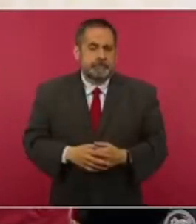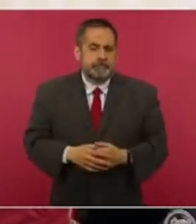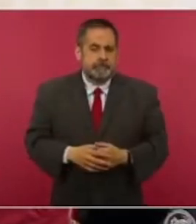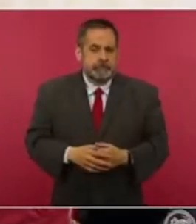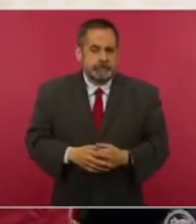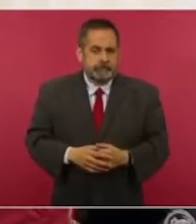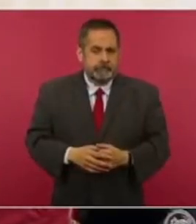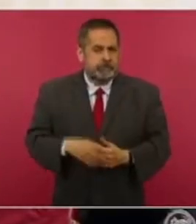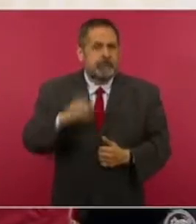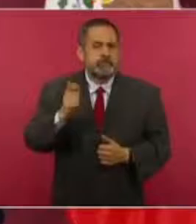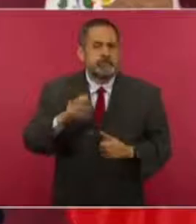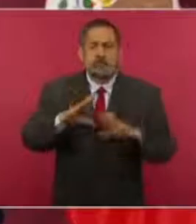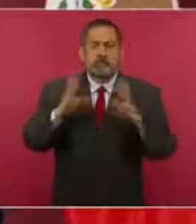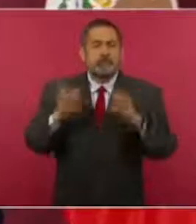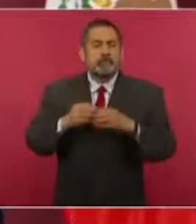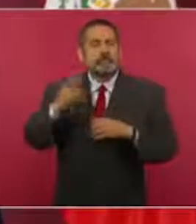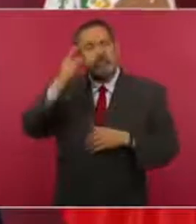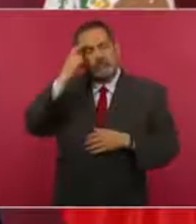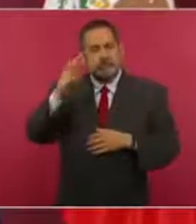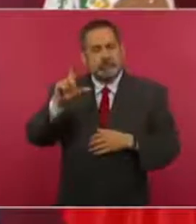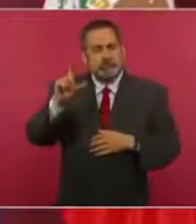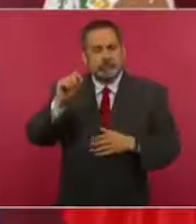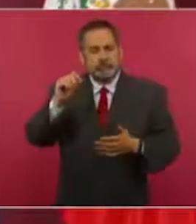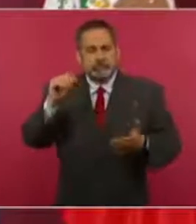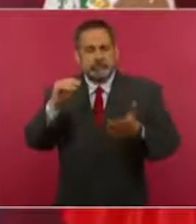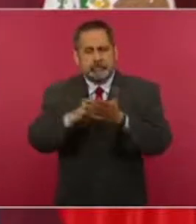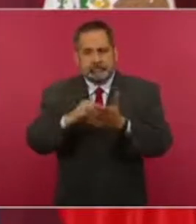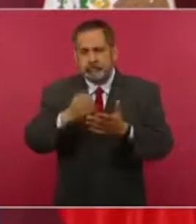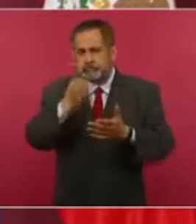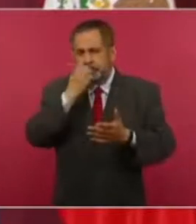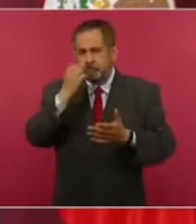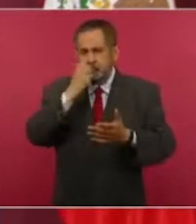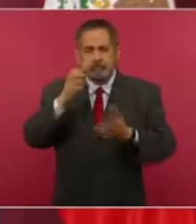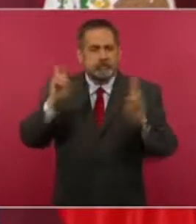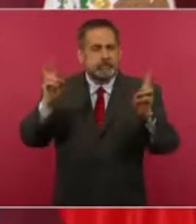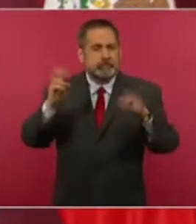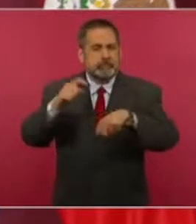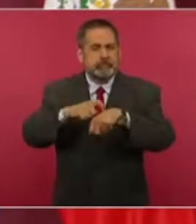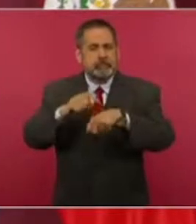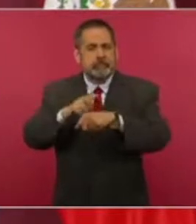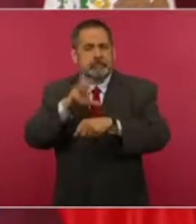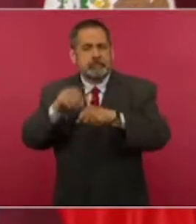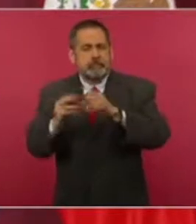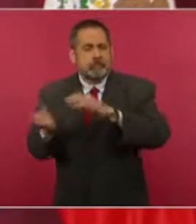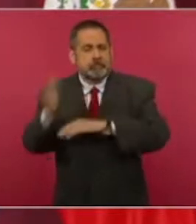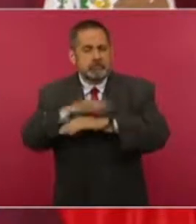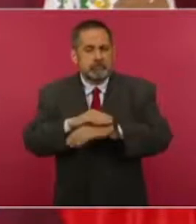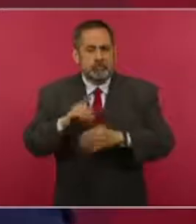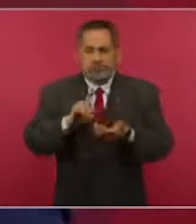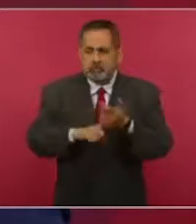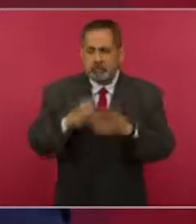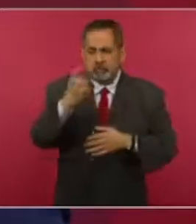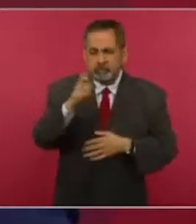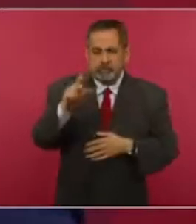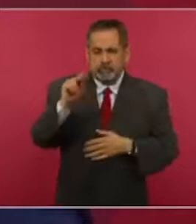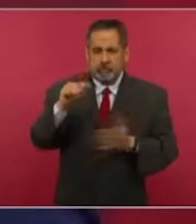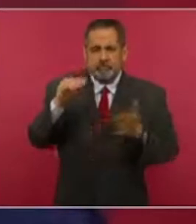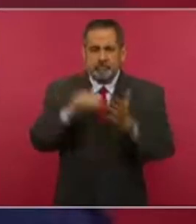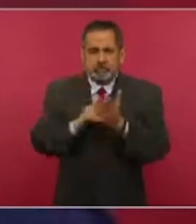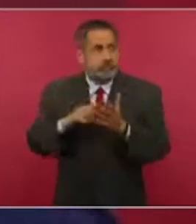eran en total 20,000 escuelas de tiempo completo, de 180,000 que